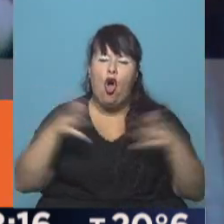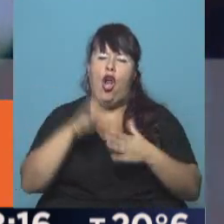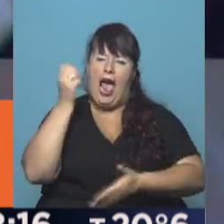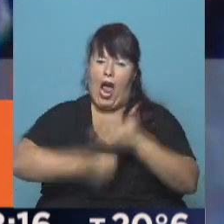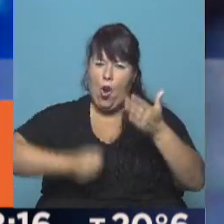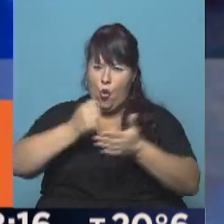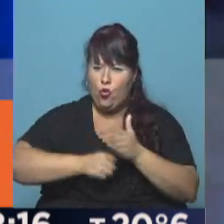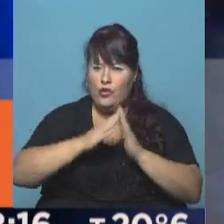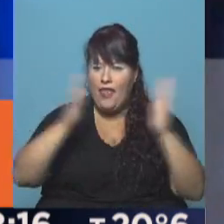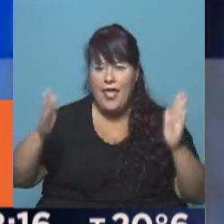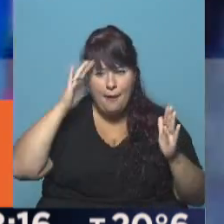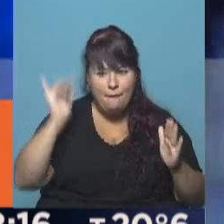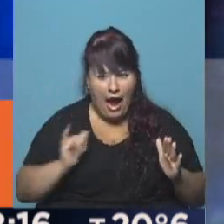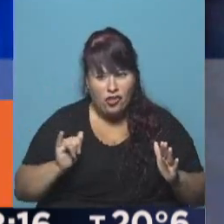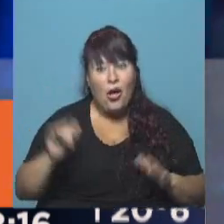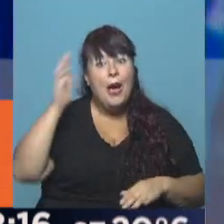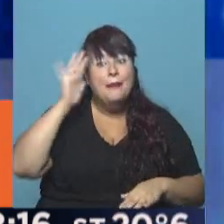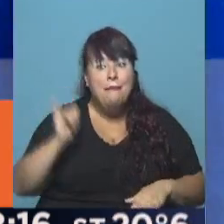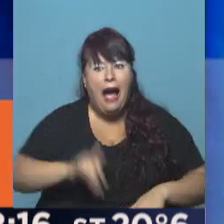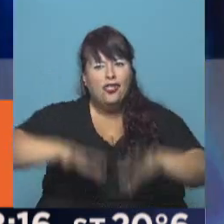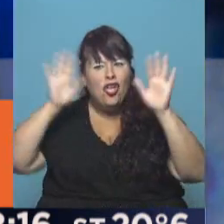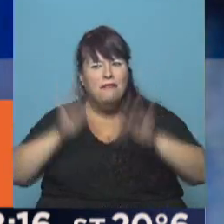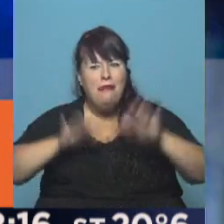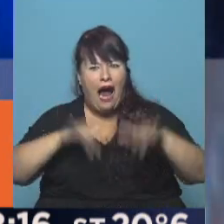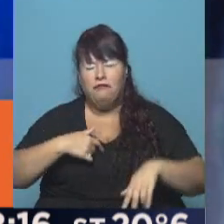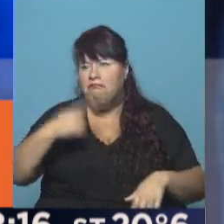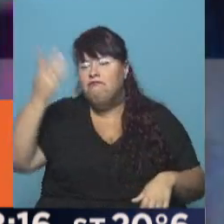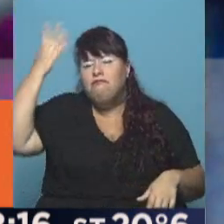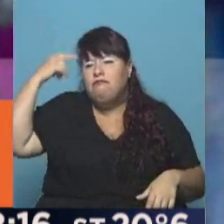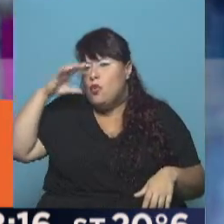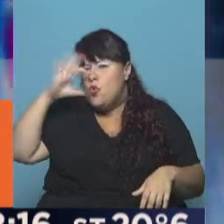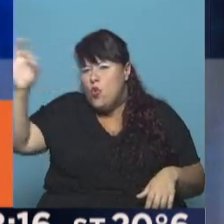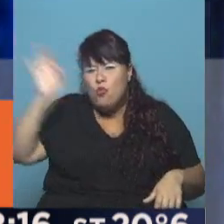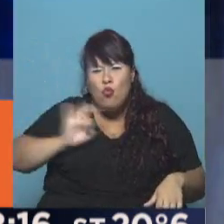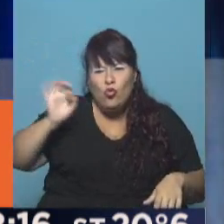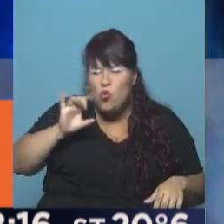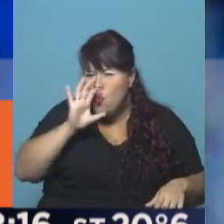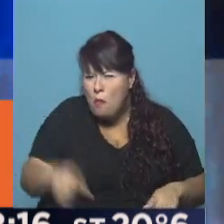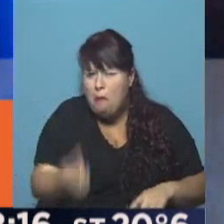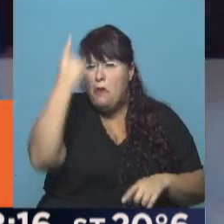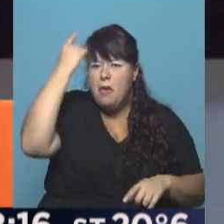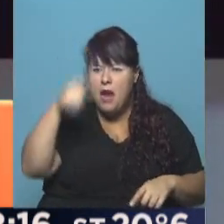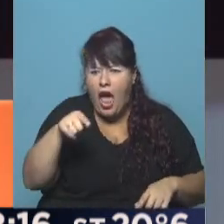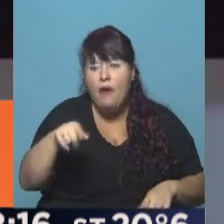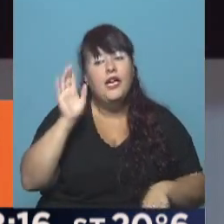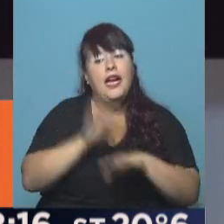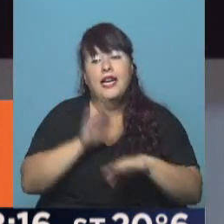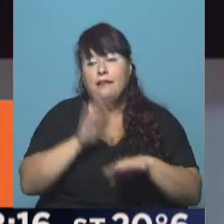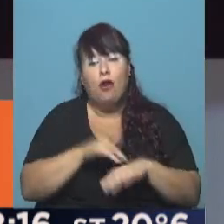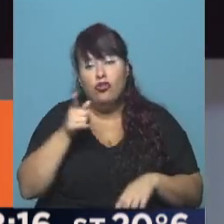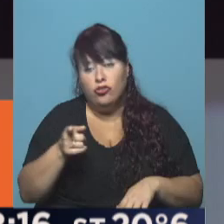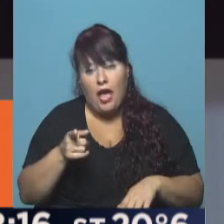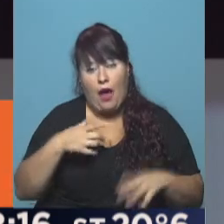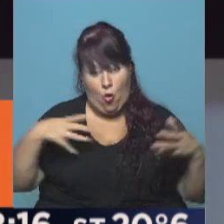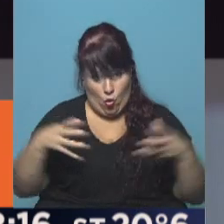que ha ocurrido en este marzo en marzo de movilización como no recuerdo en muchísimos años tiene la responsabilidad